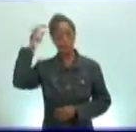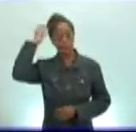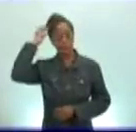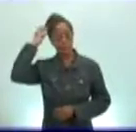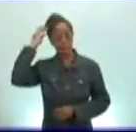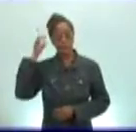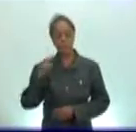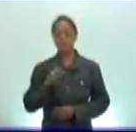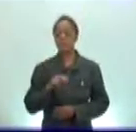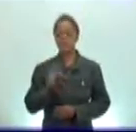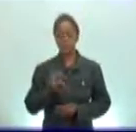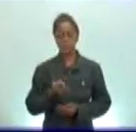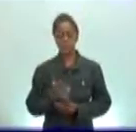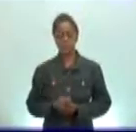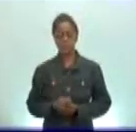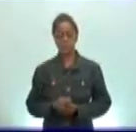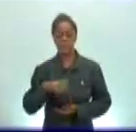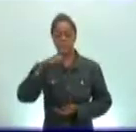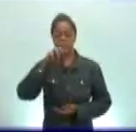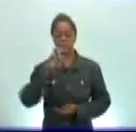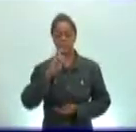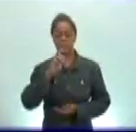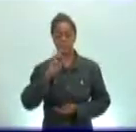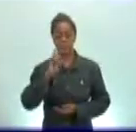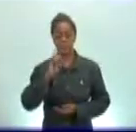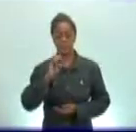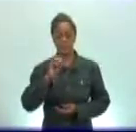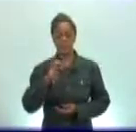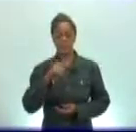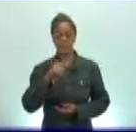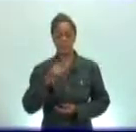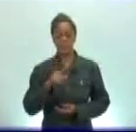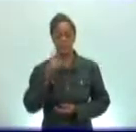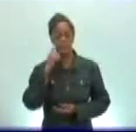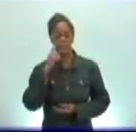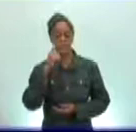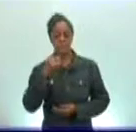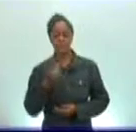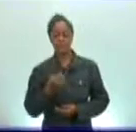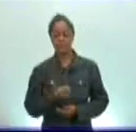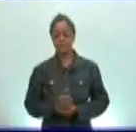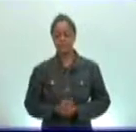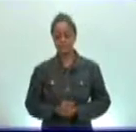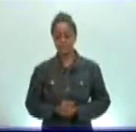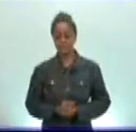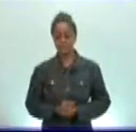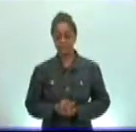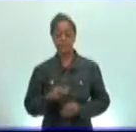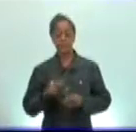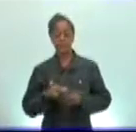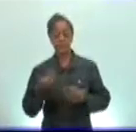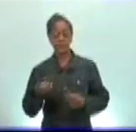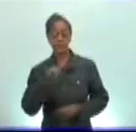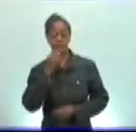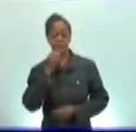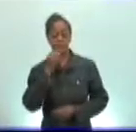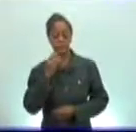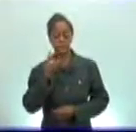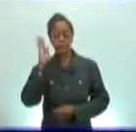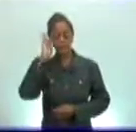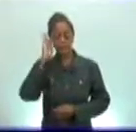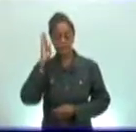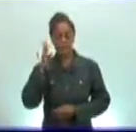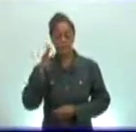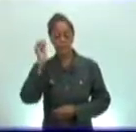la neocolonia, Eduardo Chivás. Le mostramos las ilustraciones para que puedan fijar en